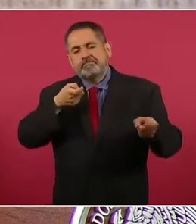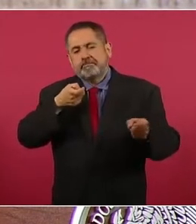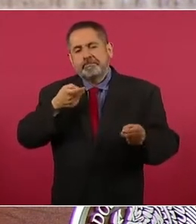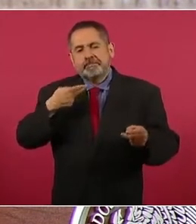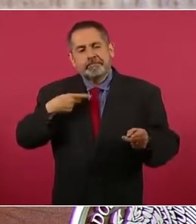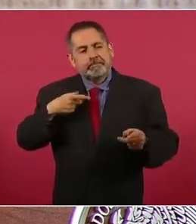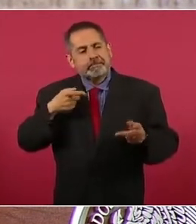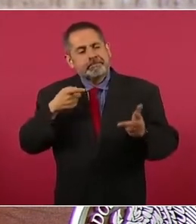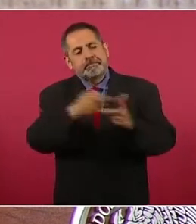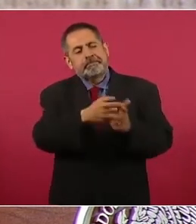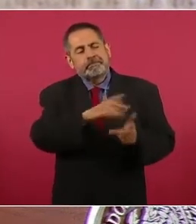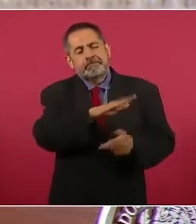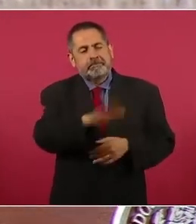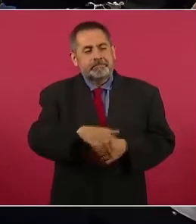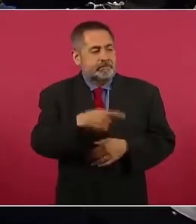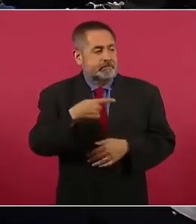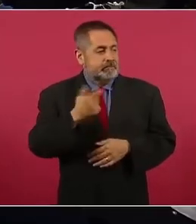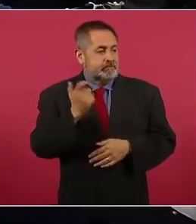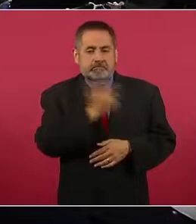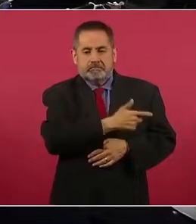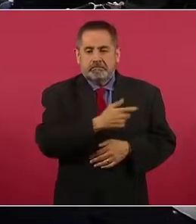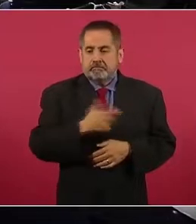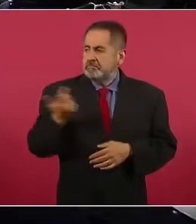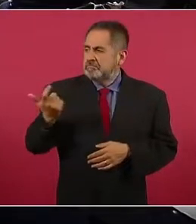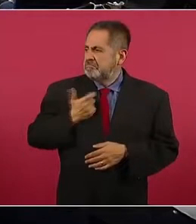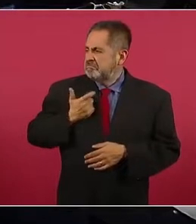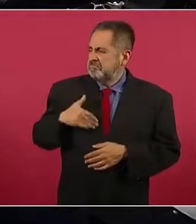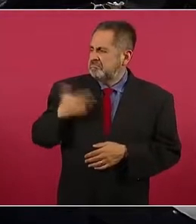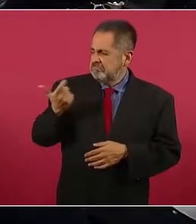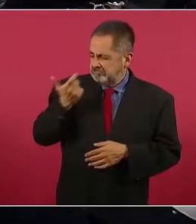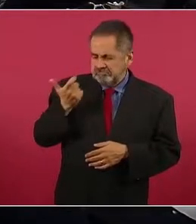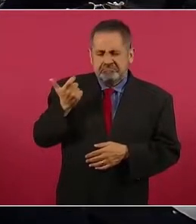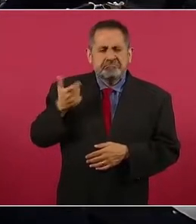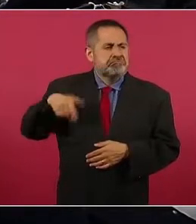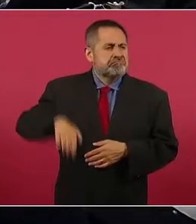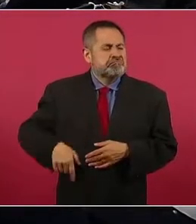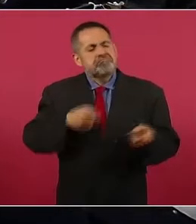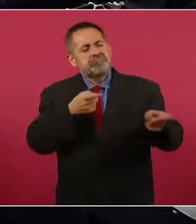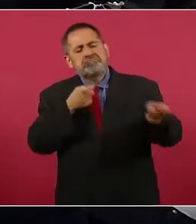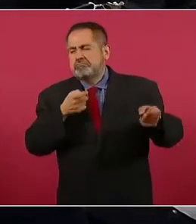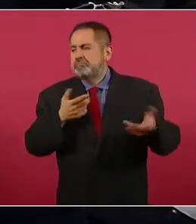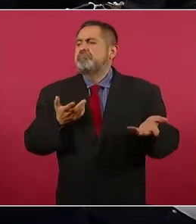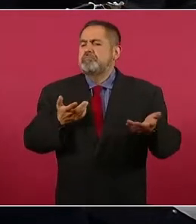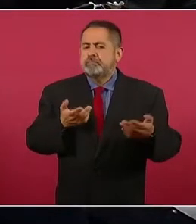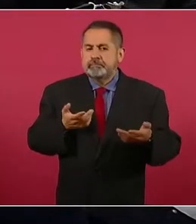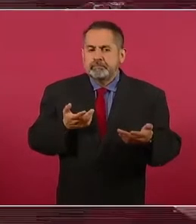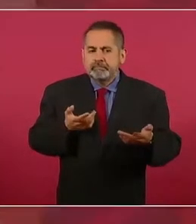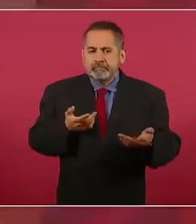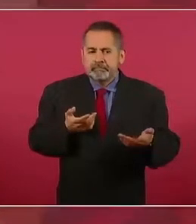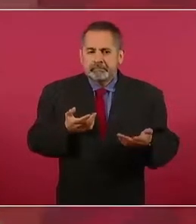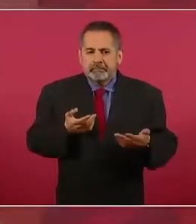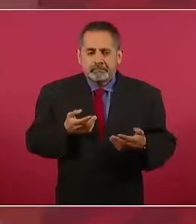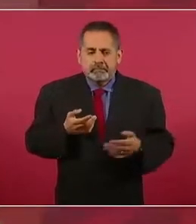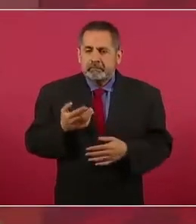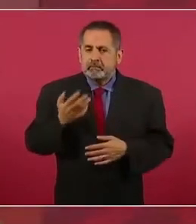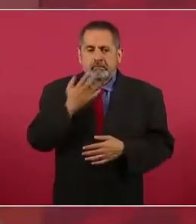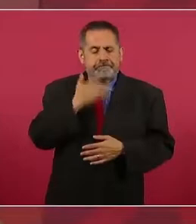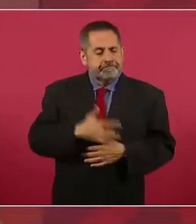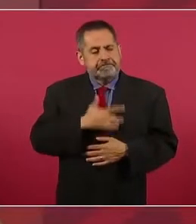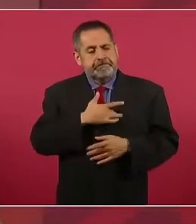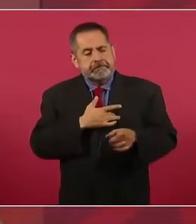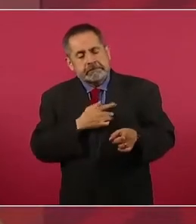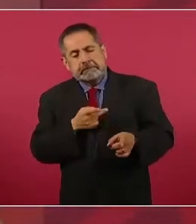¿por qué no hay ninguna consideración cuando se va a asesinar a otro